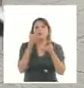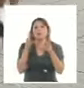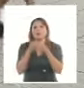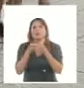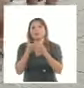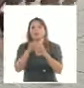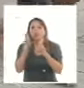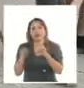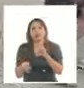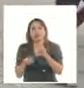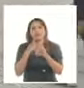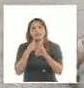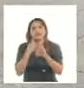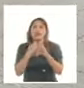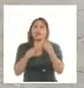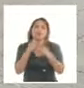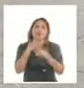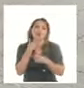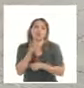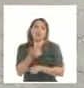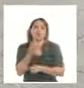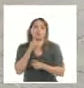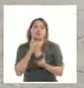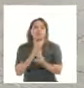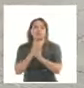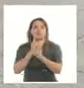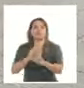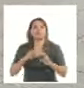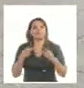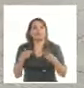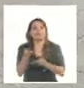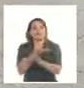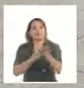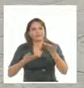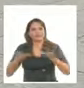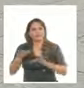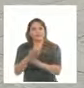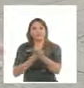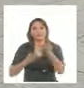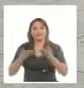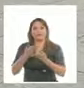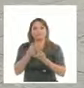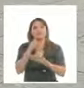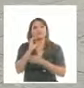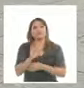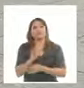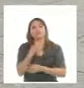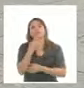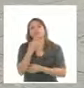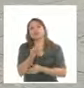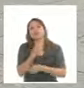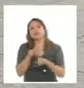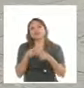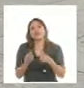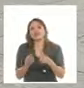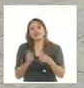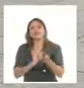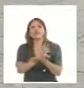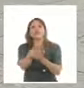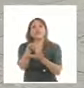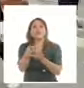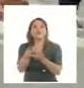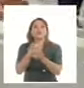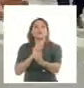aficionados. Es un lujo podernos encontrar, confrontar nuestro trabajo, retroalimentarnos. Siempre va a ser para nosotros un lugar de encuentro